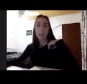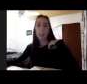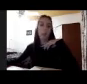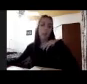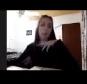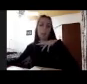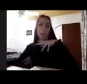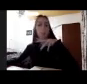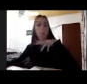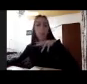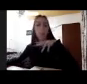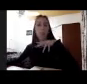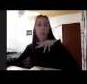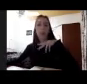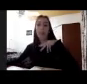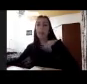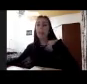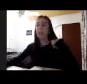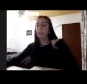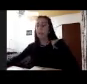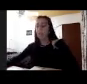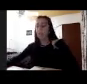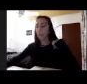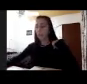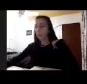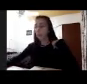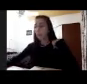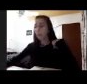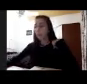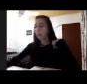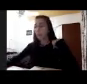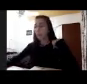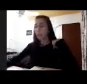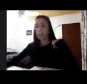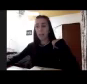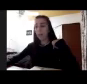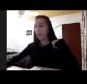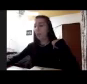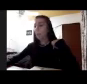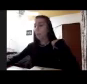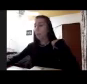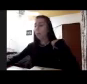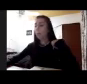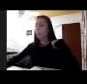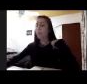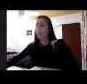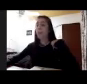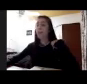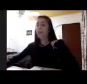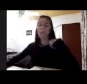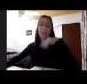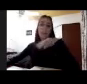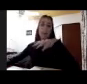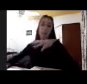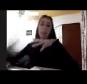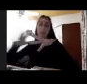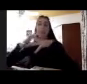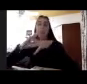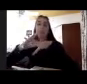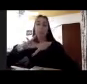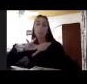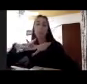movilidad, distintos espacios públicos, etc. Acá también lo mismo, dejar de pensar